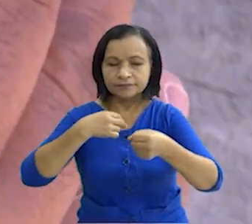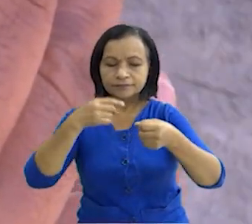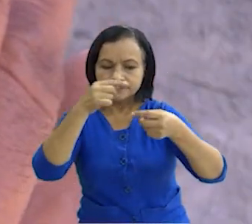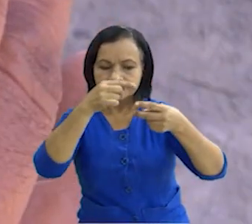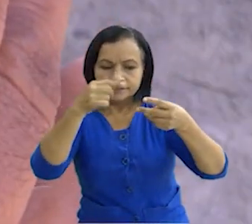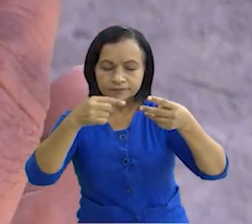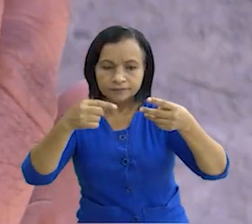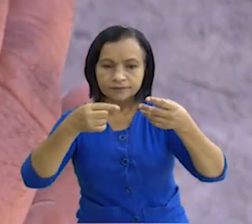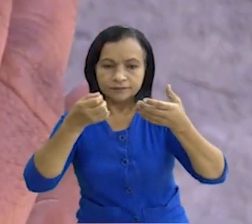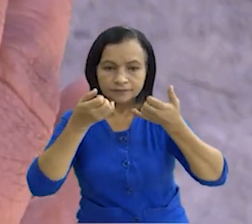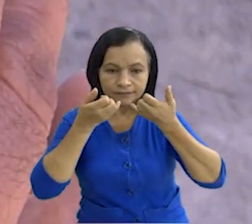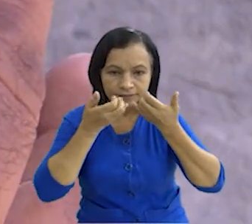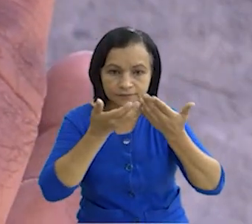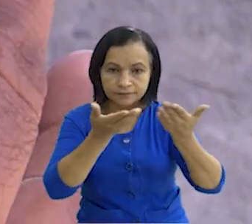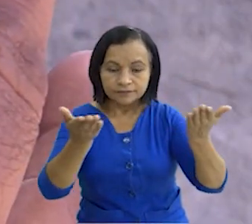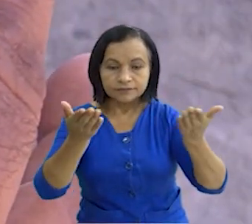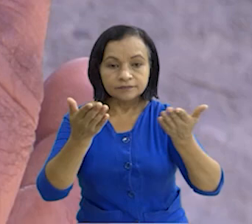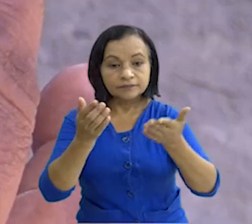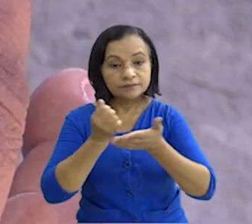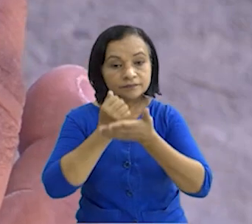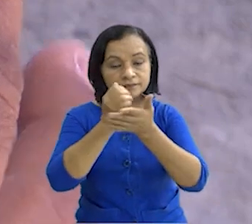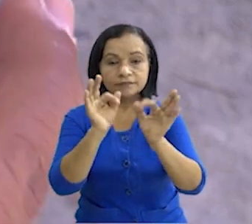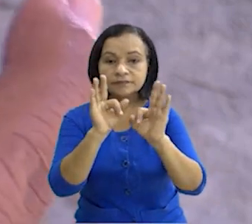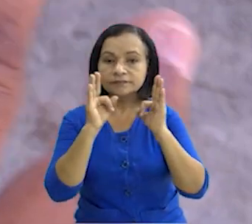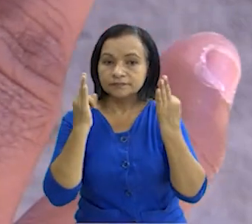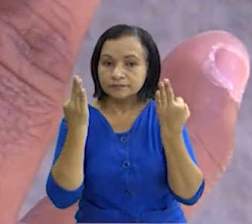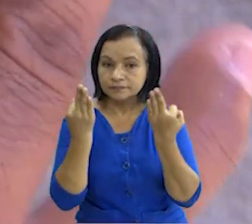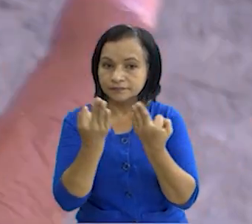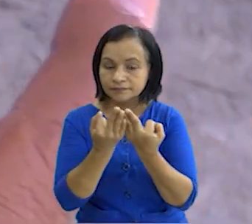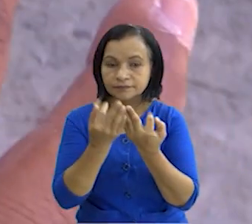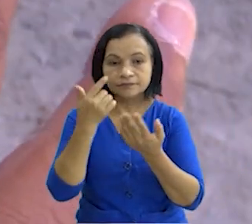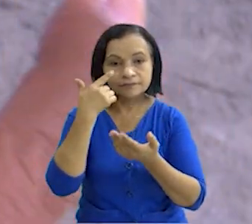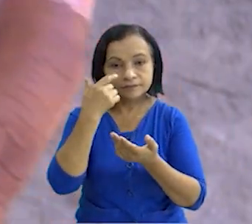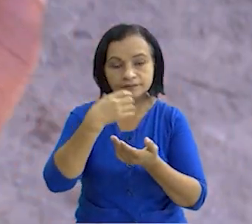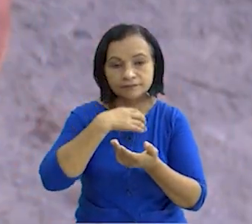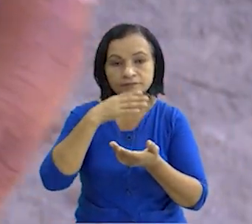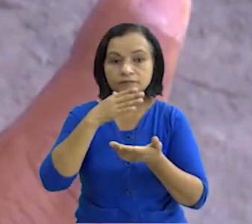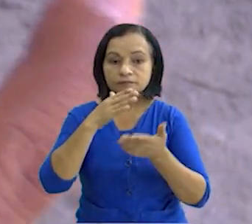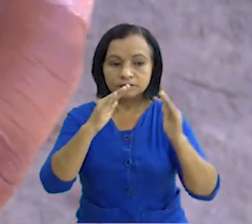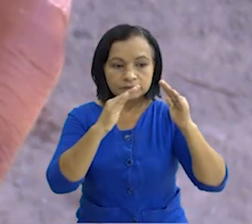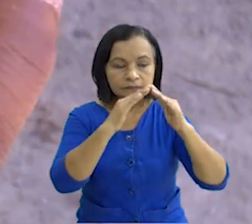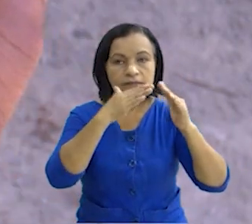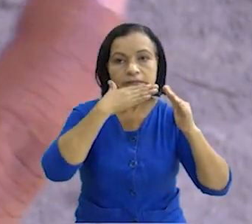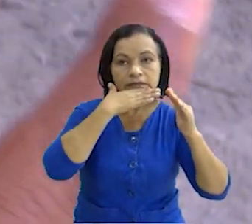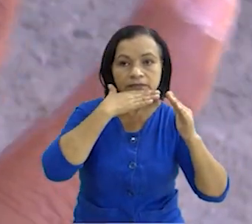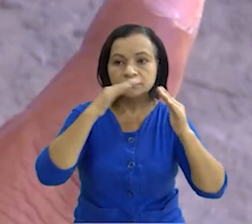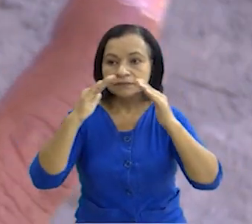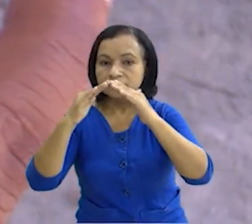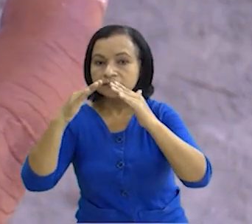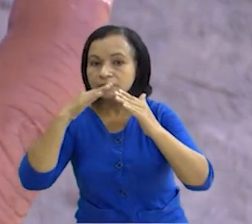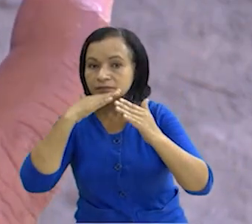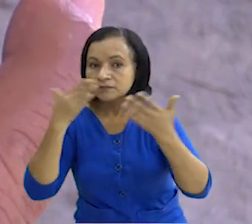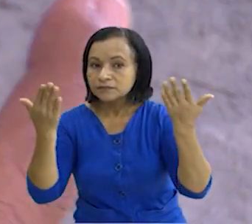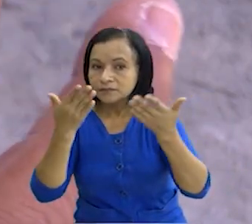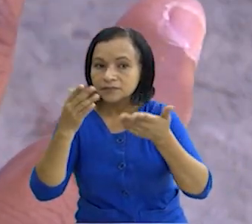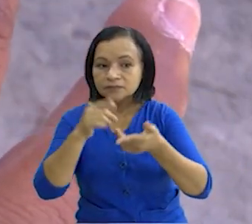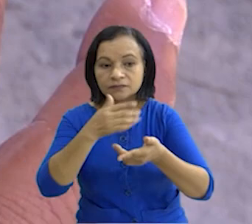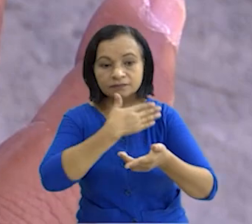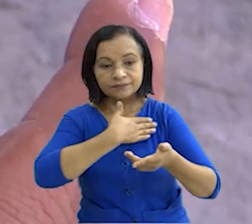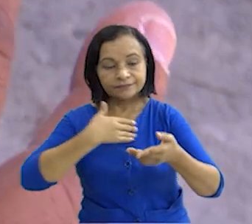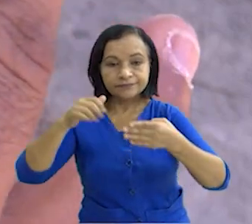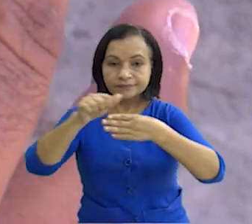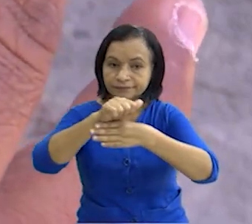para divulgar esta campaña que permite a las familias reconocer los riesgos a los que están expuestos y cómo estar